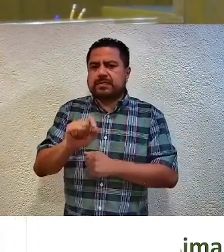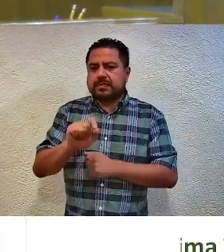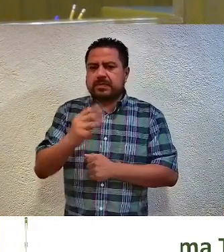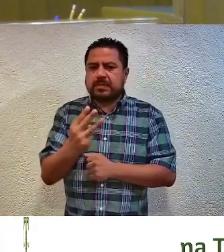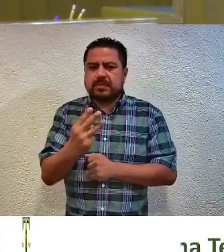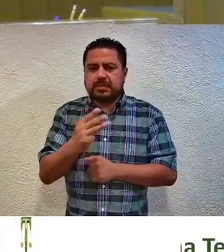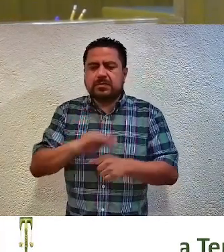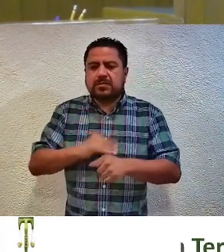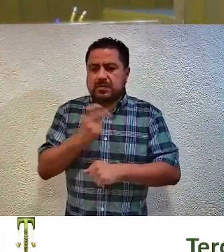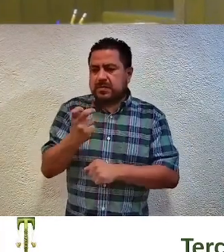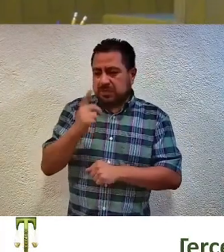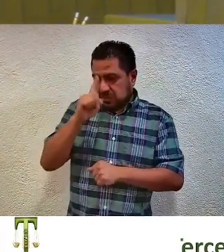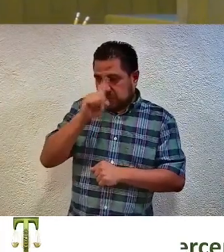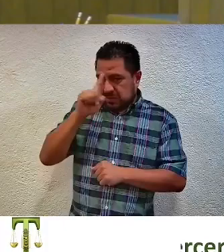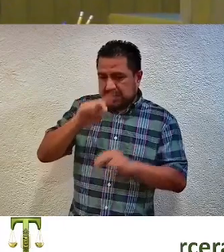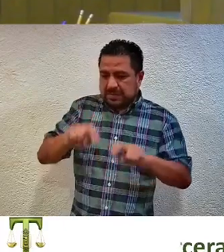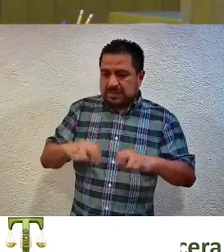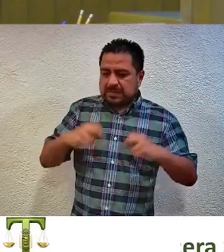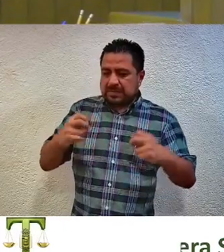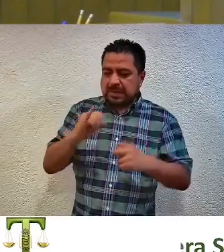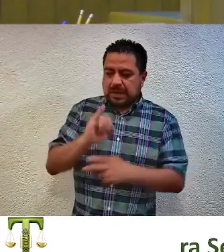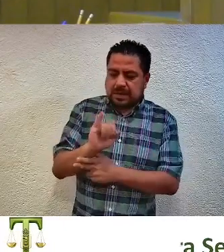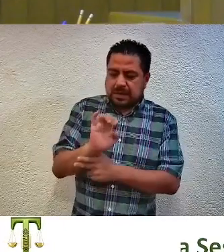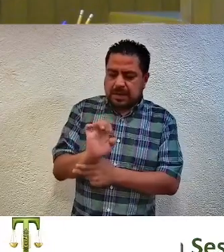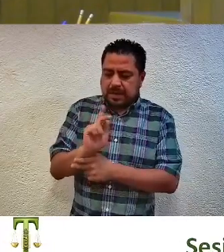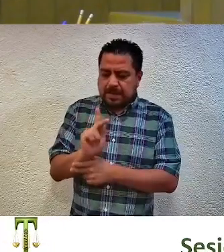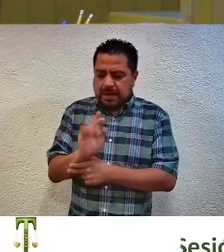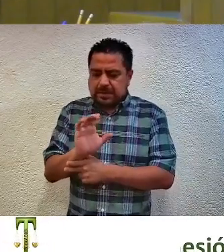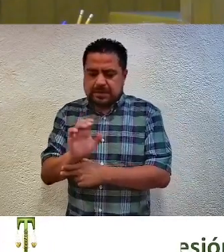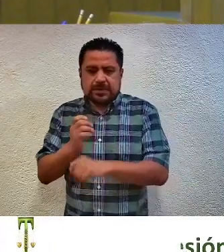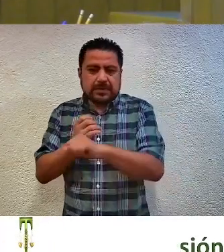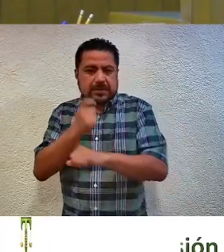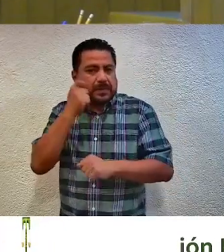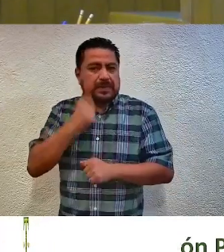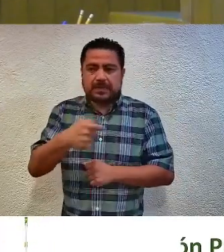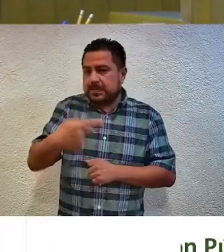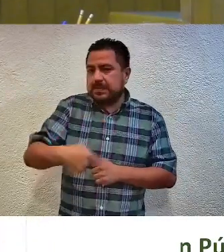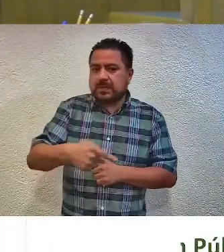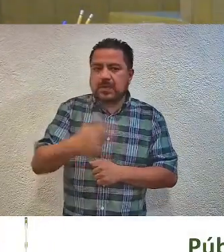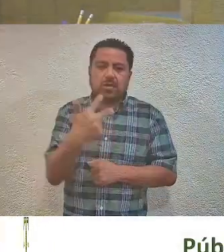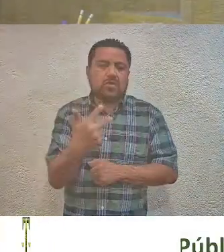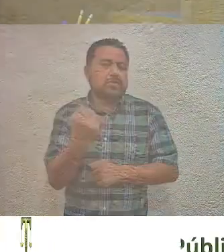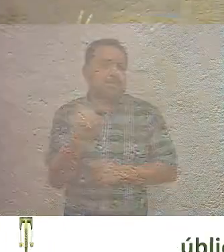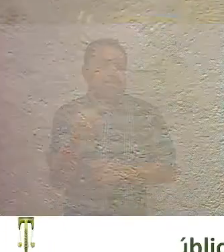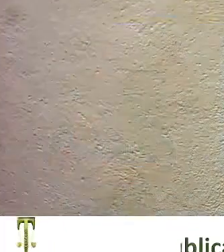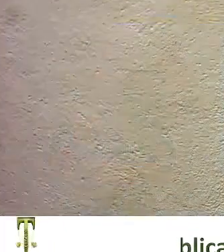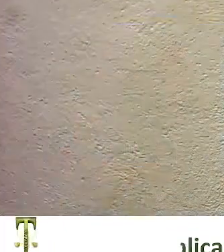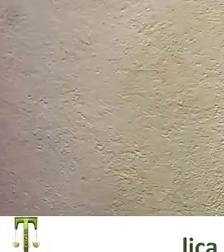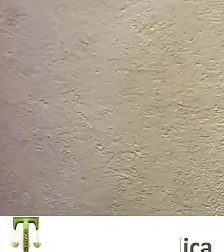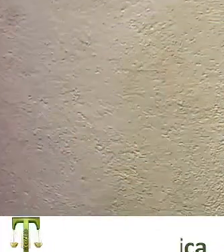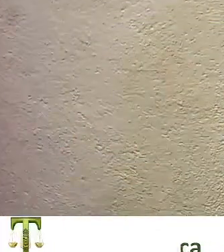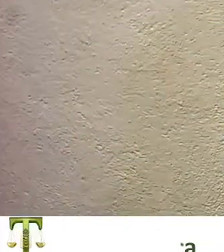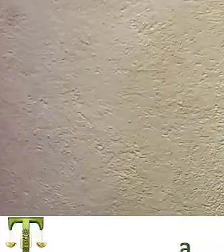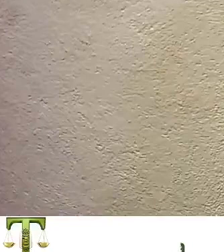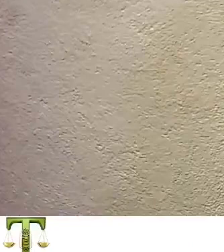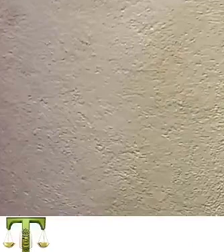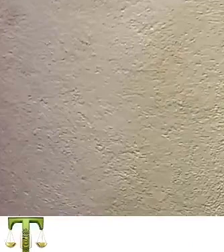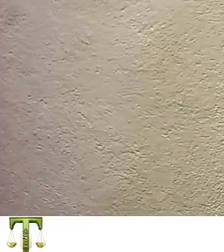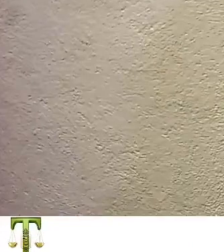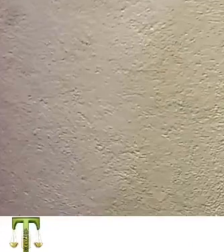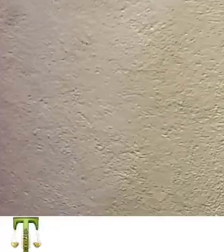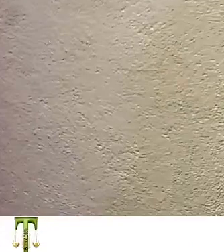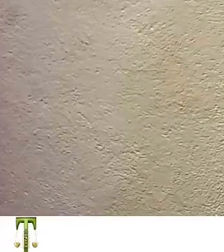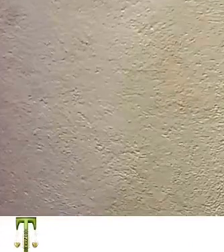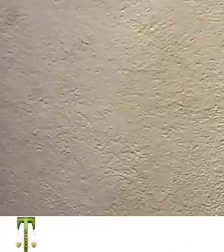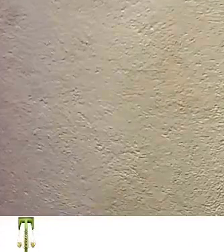emitida por el Consejo General del Instituto Electoral y de Participación Ciudadana del Estado de Guerrero, el 8 de septiembre de 2023, por la que se declara